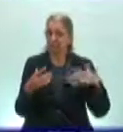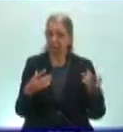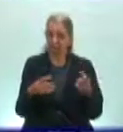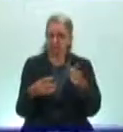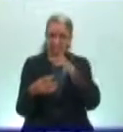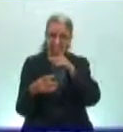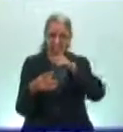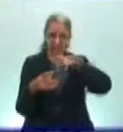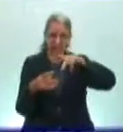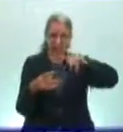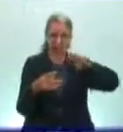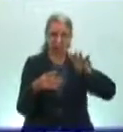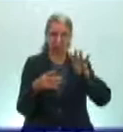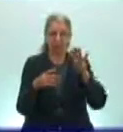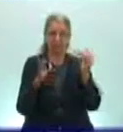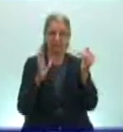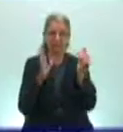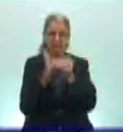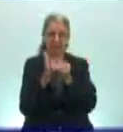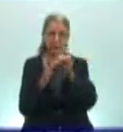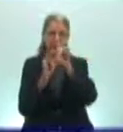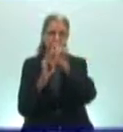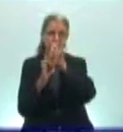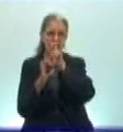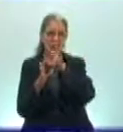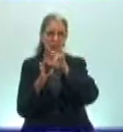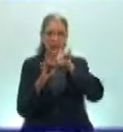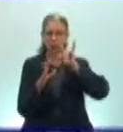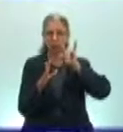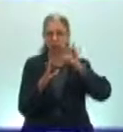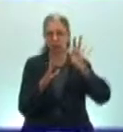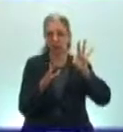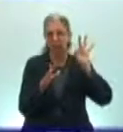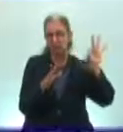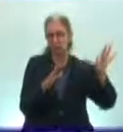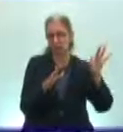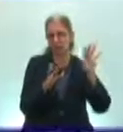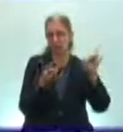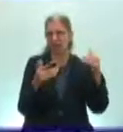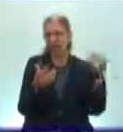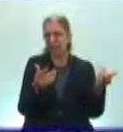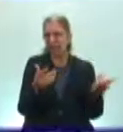12.288 caras y llegó a un resultado más preciso, entre